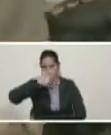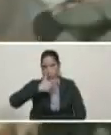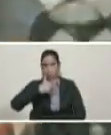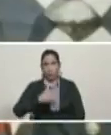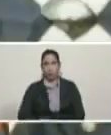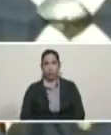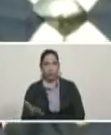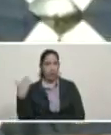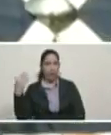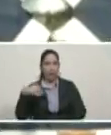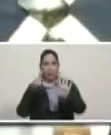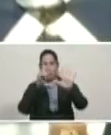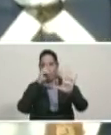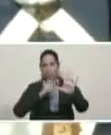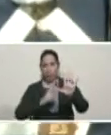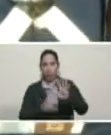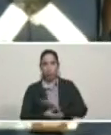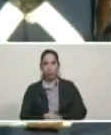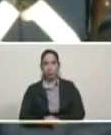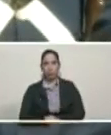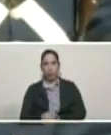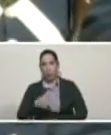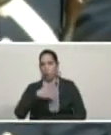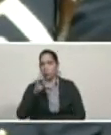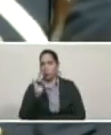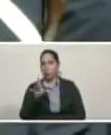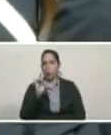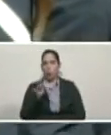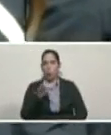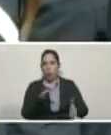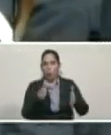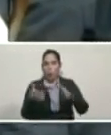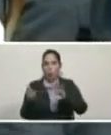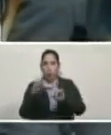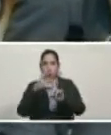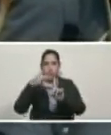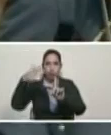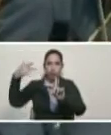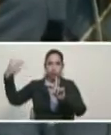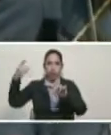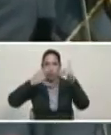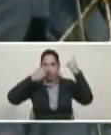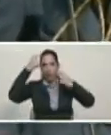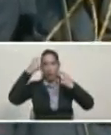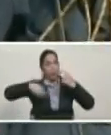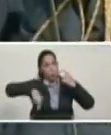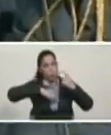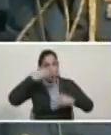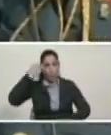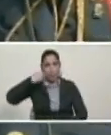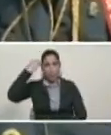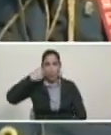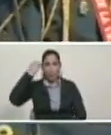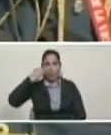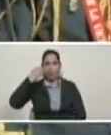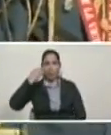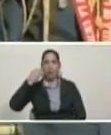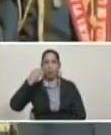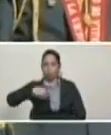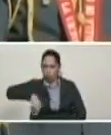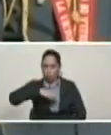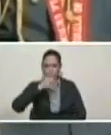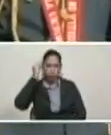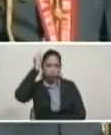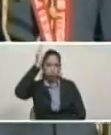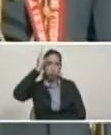Hace 6 años, en el dolor de la partida del comandante Chávez, podíamos pensar que éramos capaces,